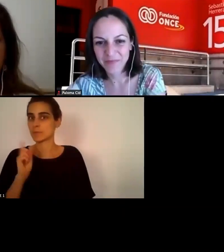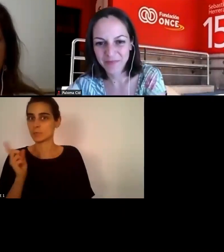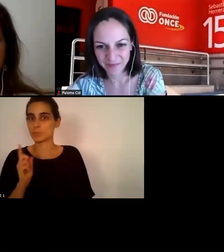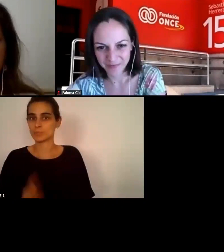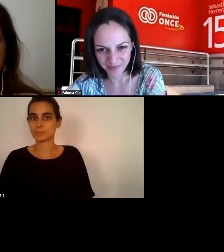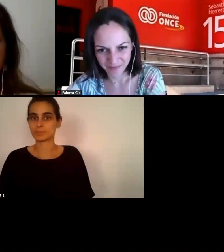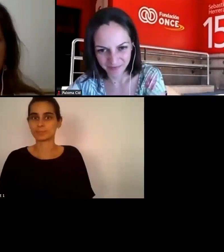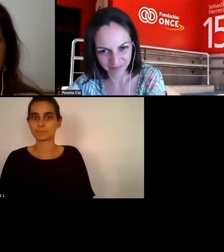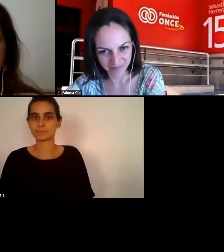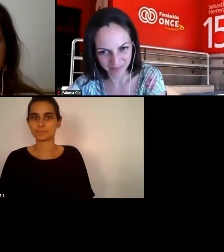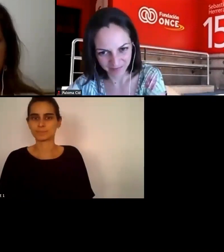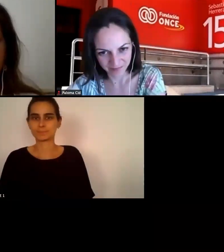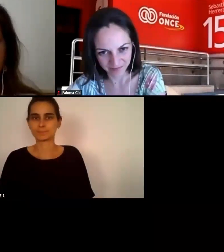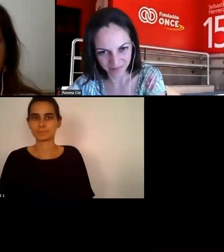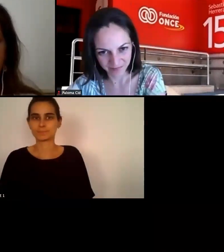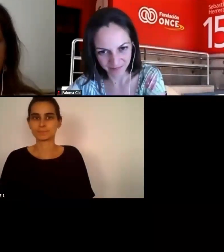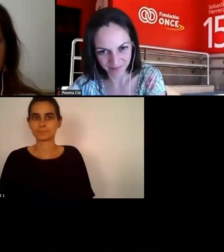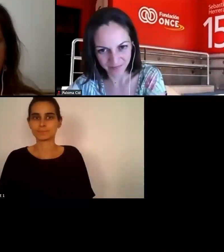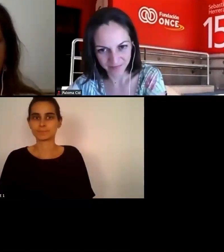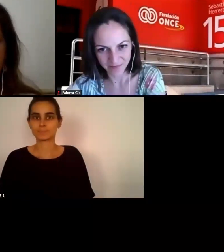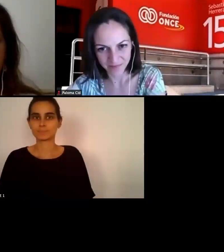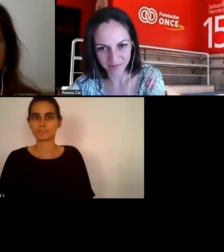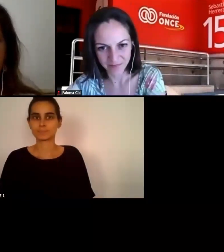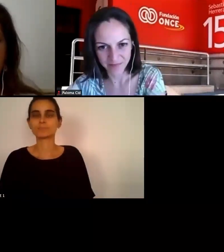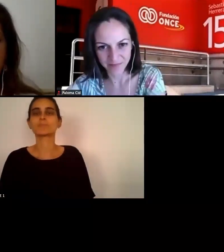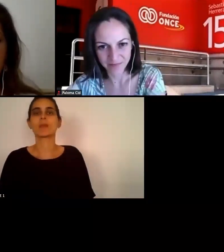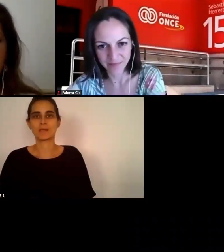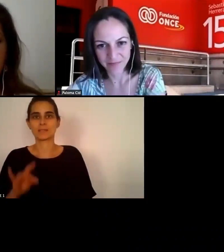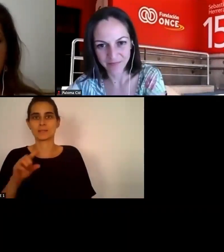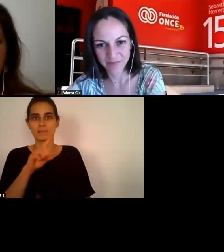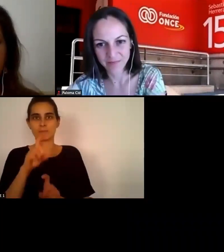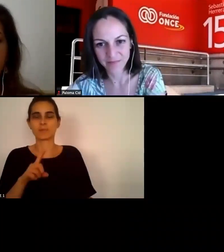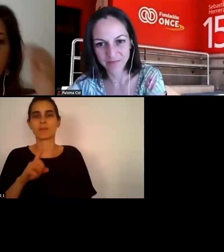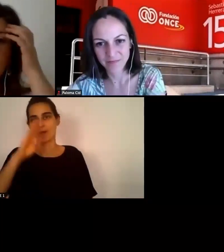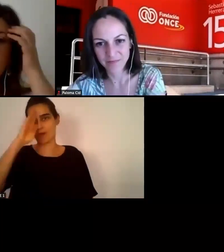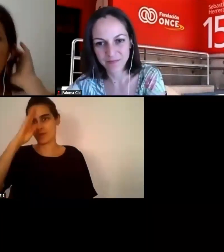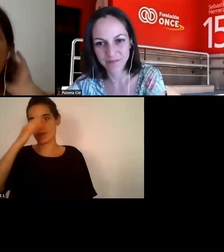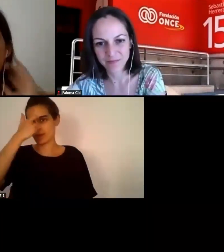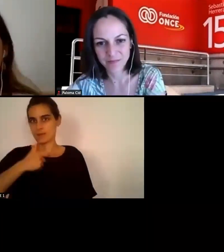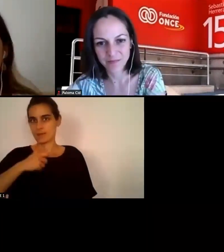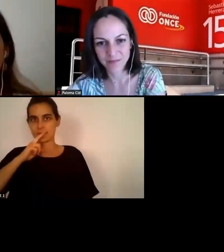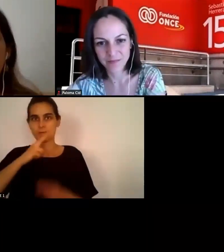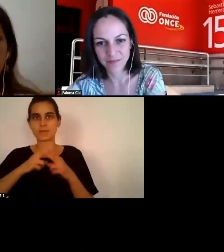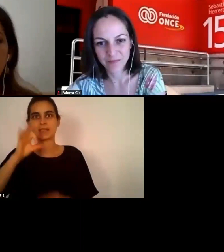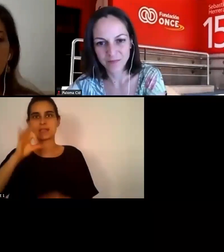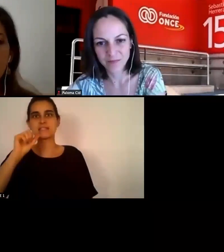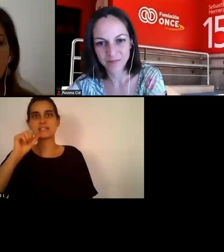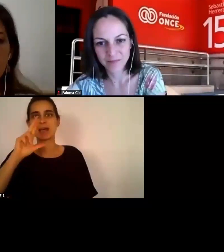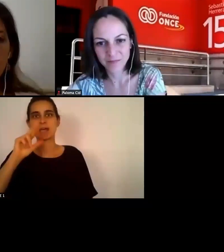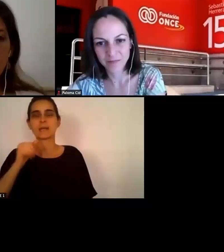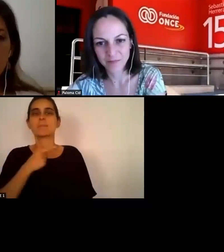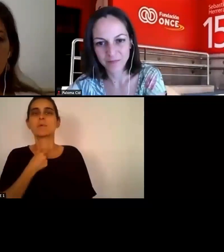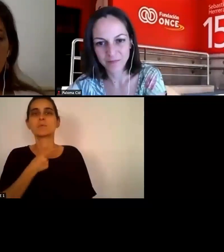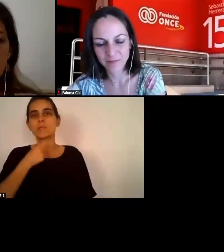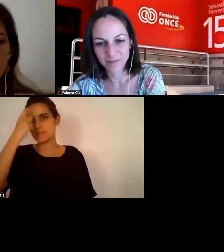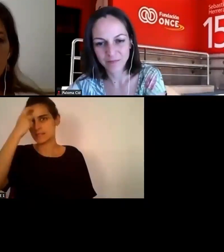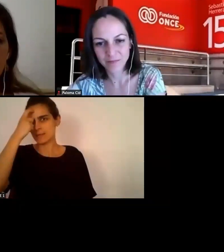Bueno, vale, pues, hay una pregunta. Dice, hola, soy Sara, me gustaría saber cómo se inicia el voluntariado, si es el siguiente paso del